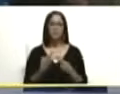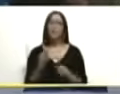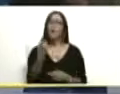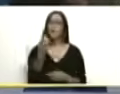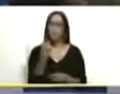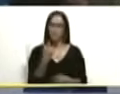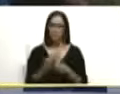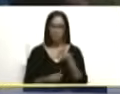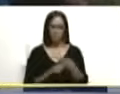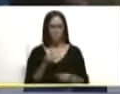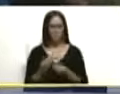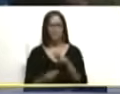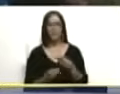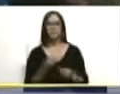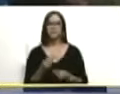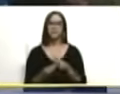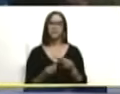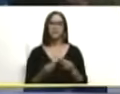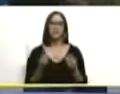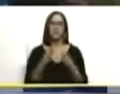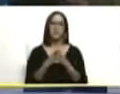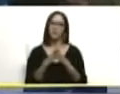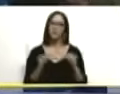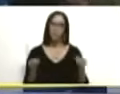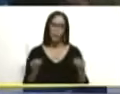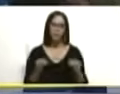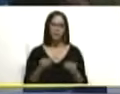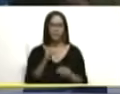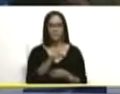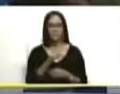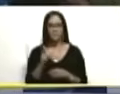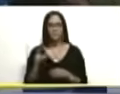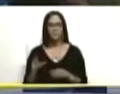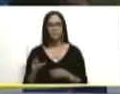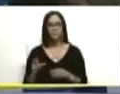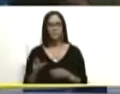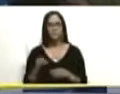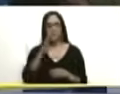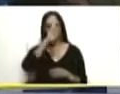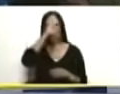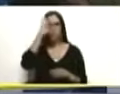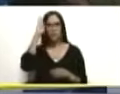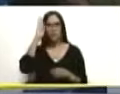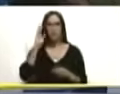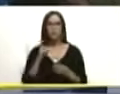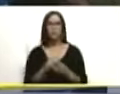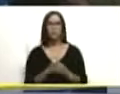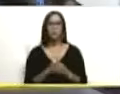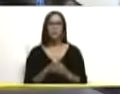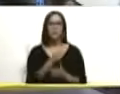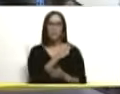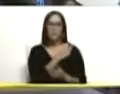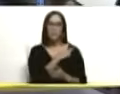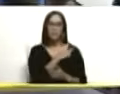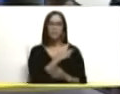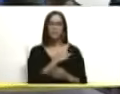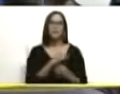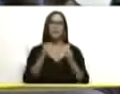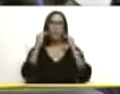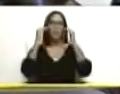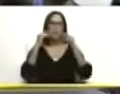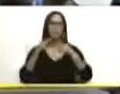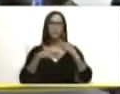hacer. Entre todos y entre todas. Diosdado Cabello Rondón, capitán,